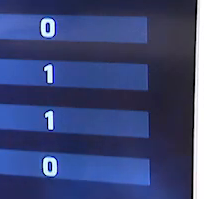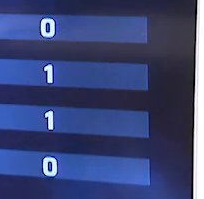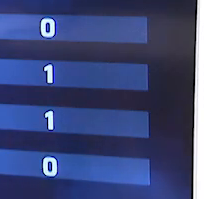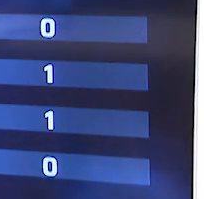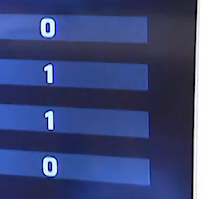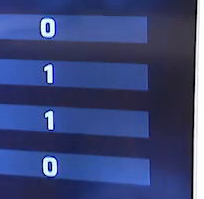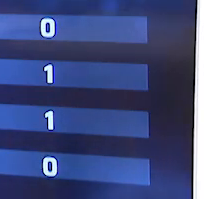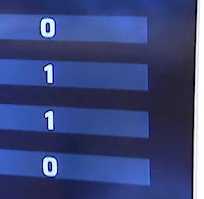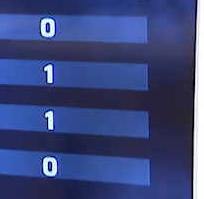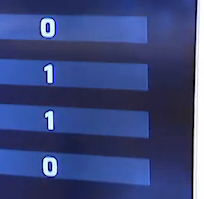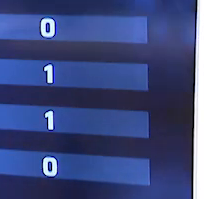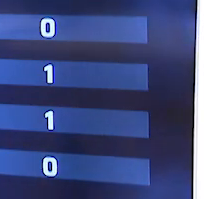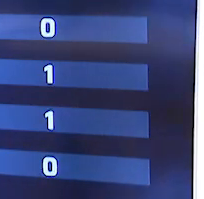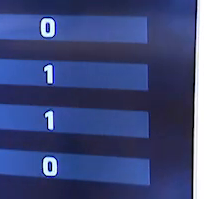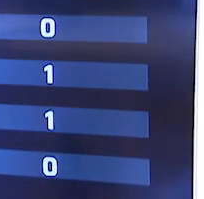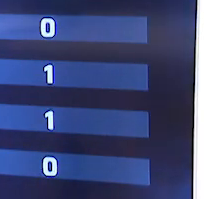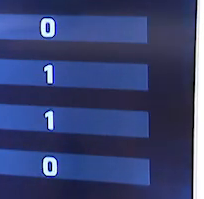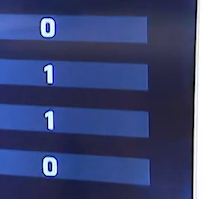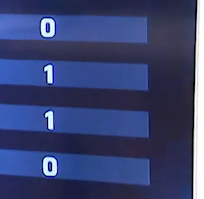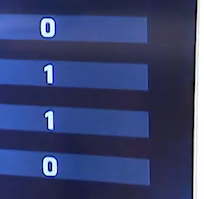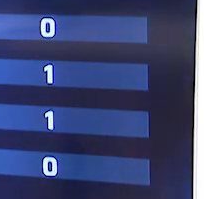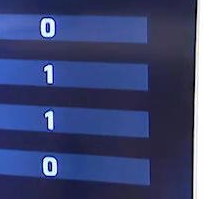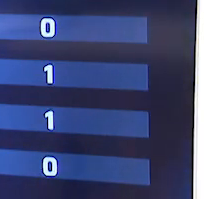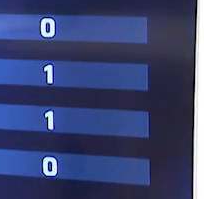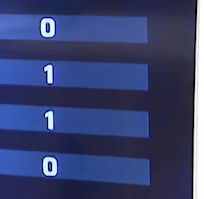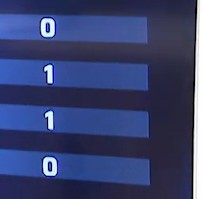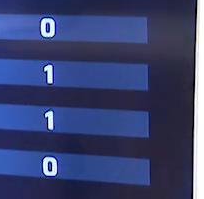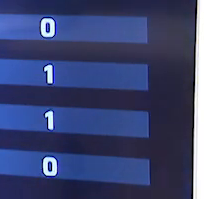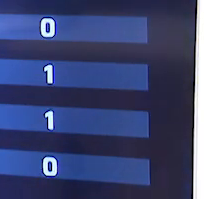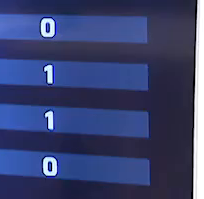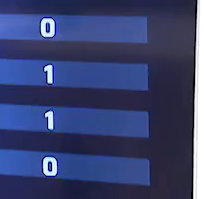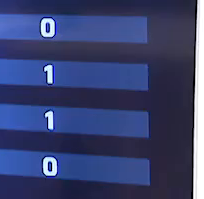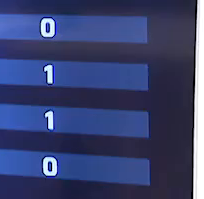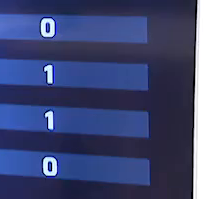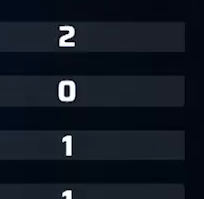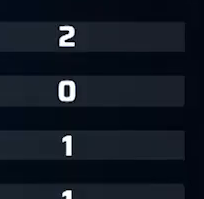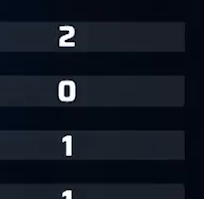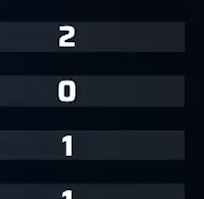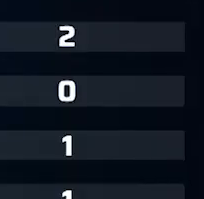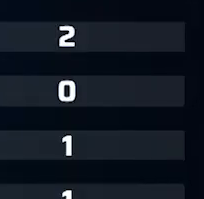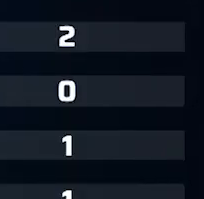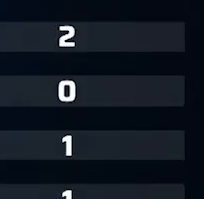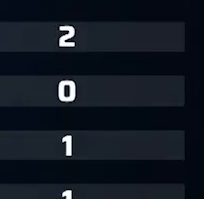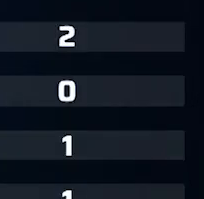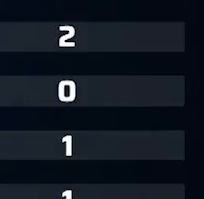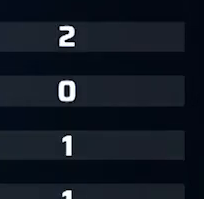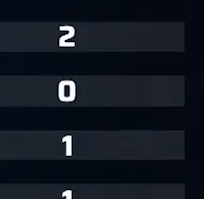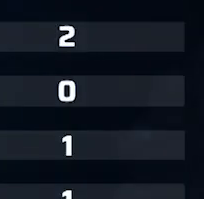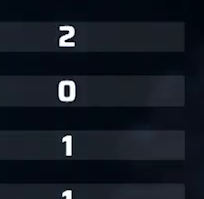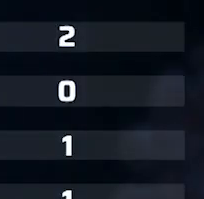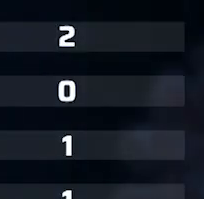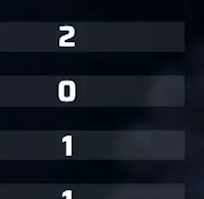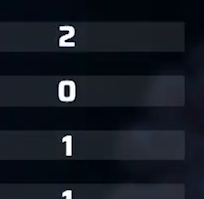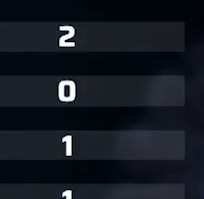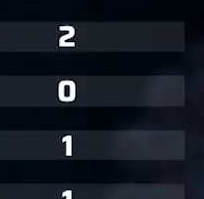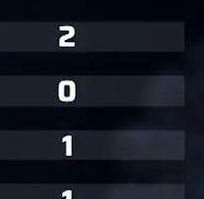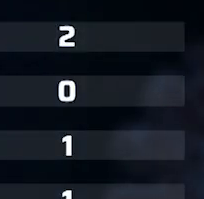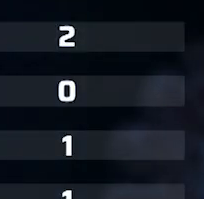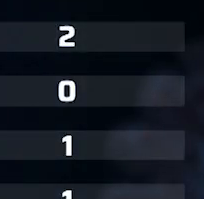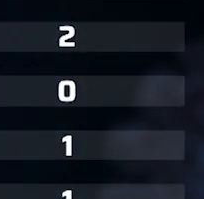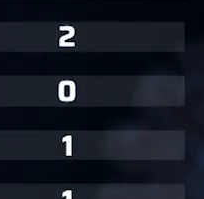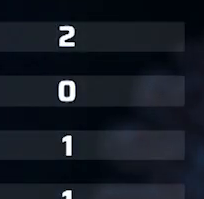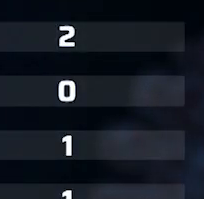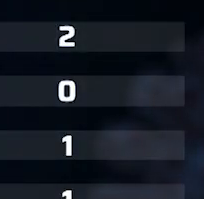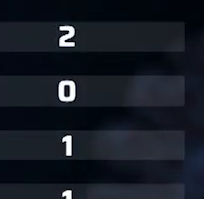total, 123 recuperados y más de 5 personas fallecidas. En La Dorada, 134 casos en total,